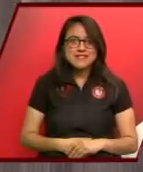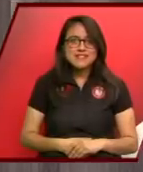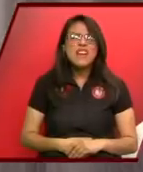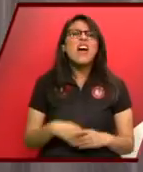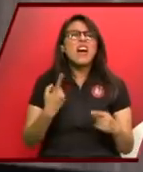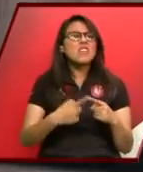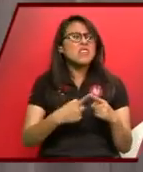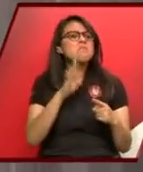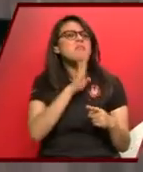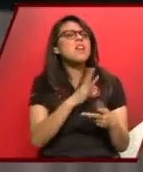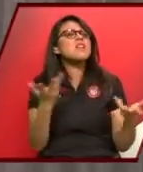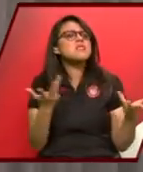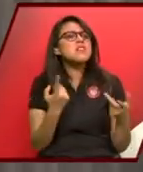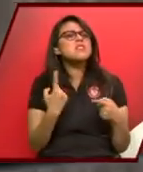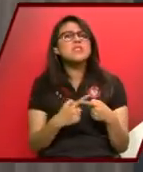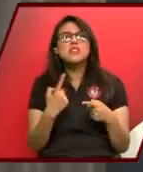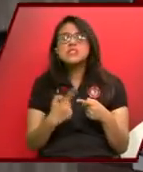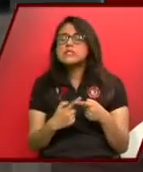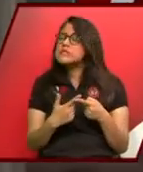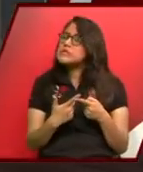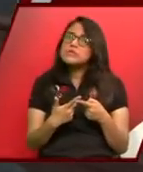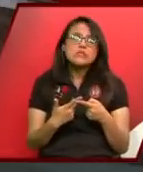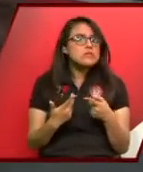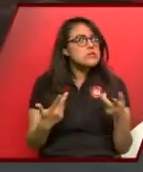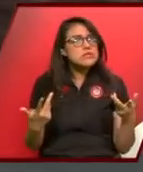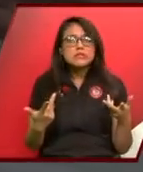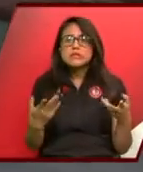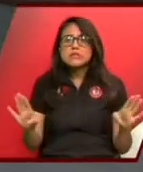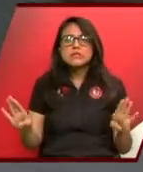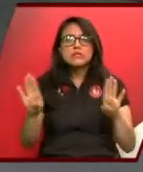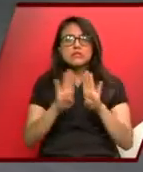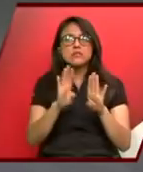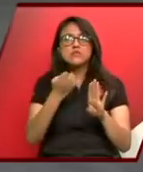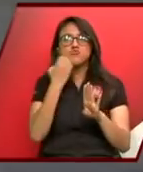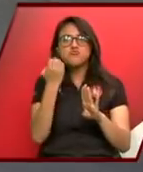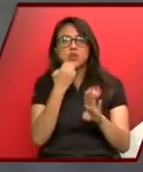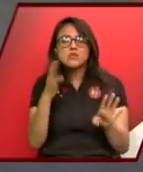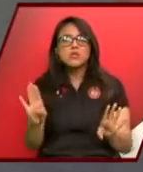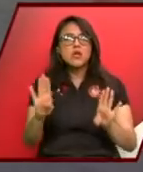¿A quién le falló? Qué cosa, ¿verdad? Cierran el plantel.